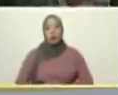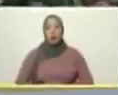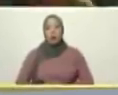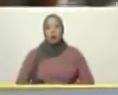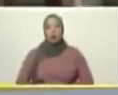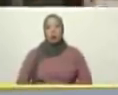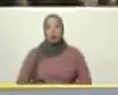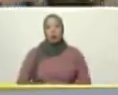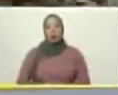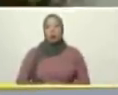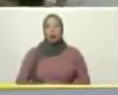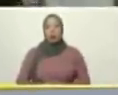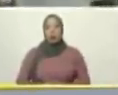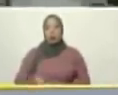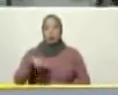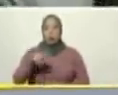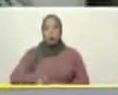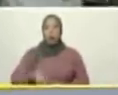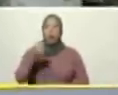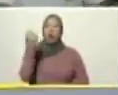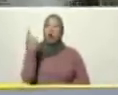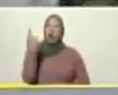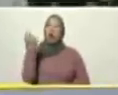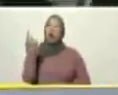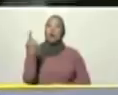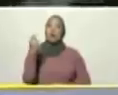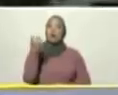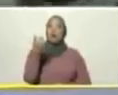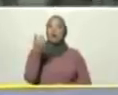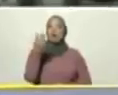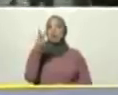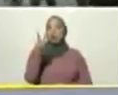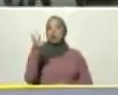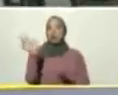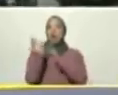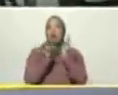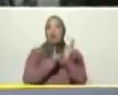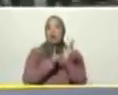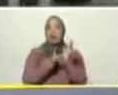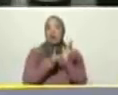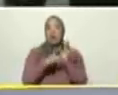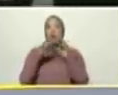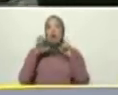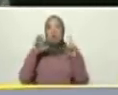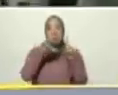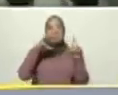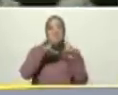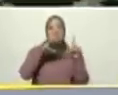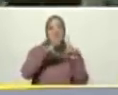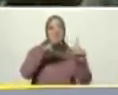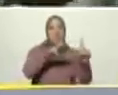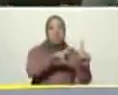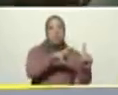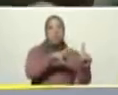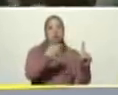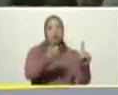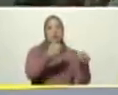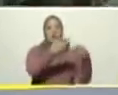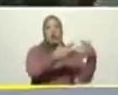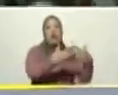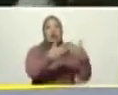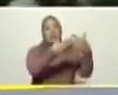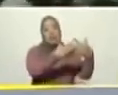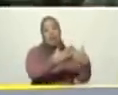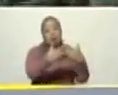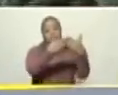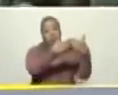estuvimos en presencia el 11 y 12 de abril de un golpe de Estado orquestado desde los Estados Unidos